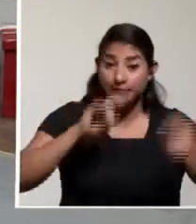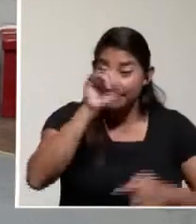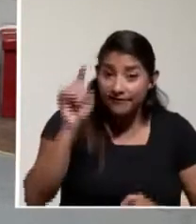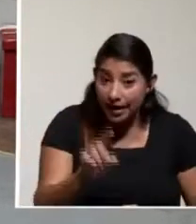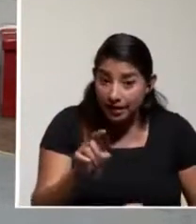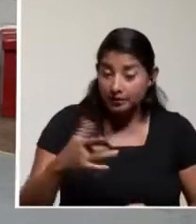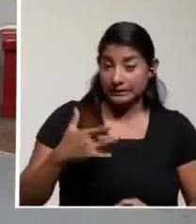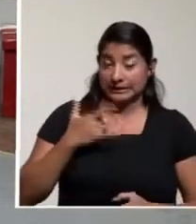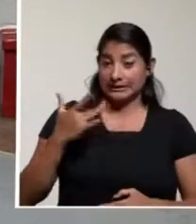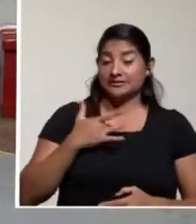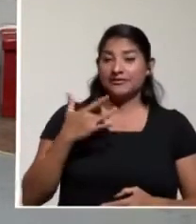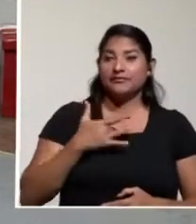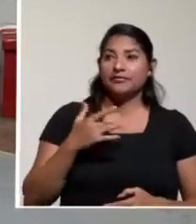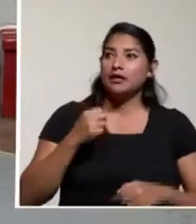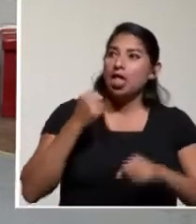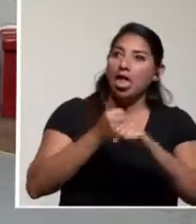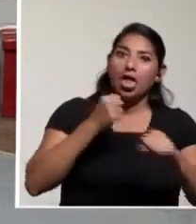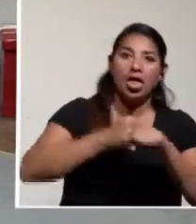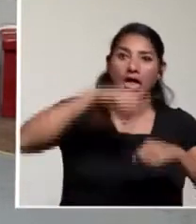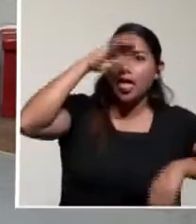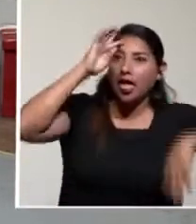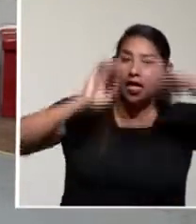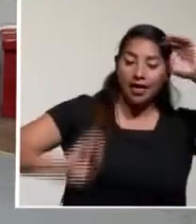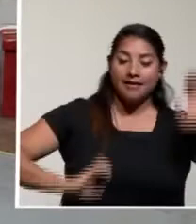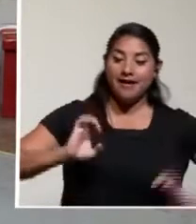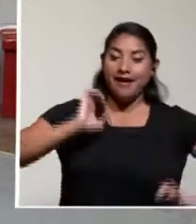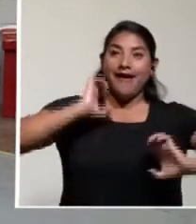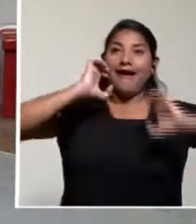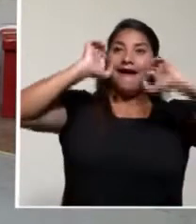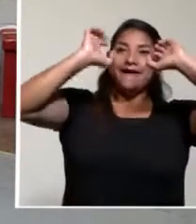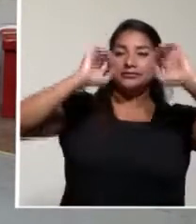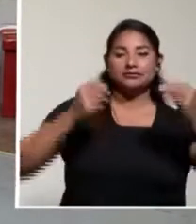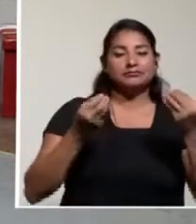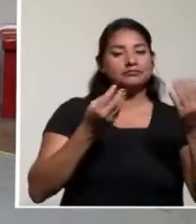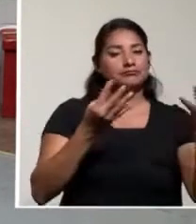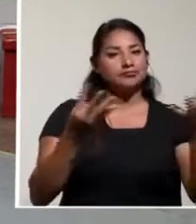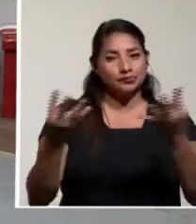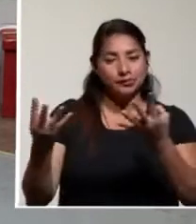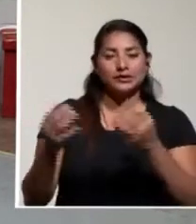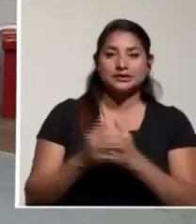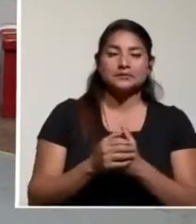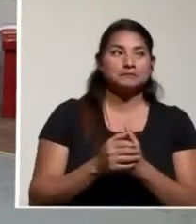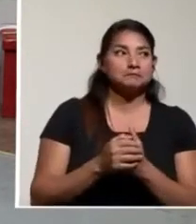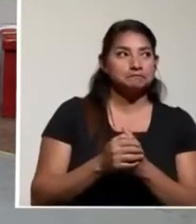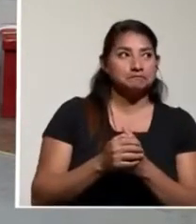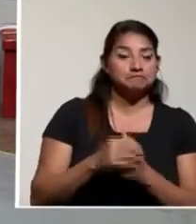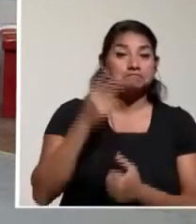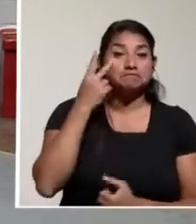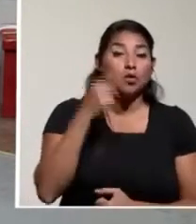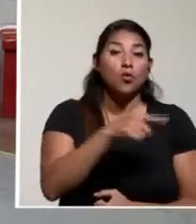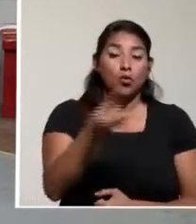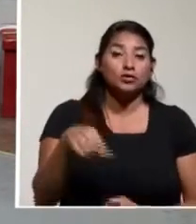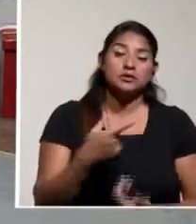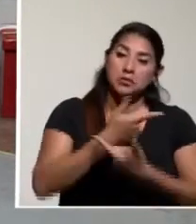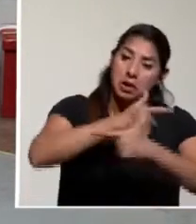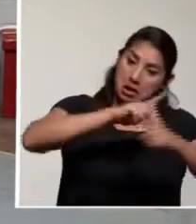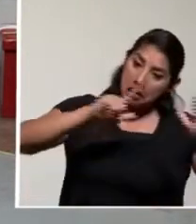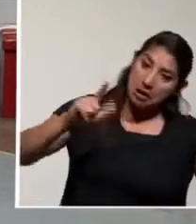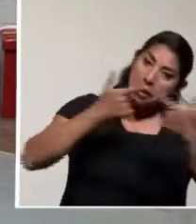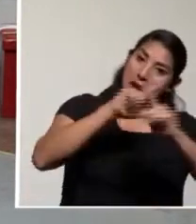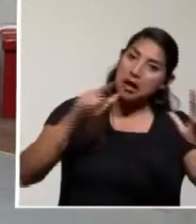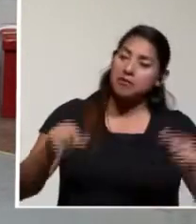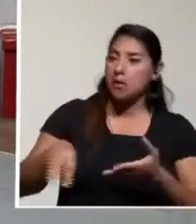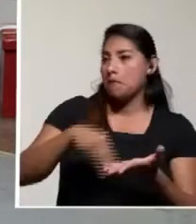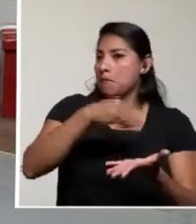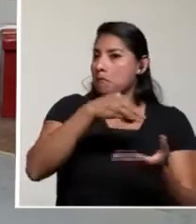Yo me siento súper mucha energía también. ¿Verdad que sí? A ver, pueden hacerlo libre. Pueden